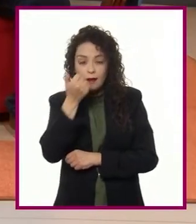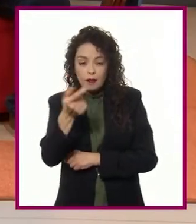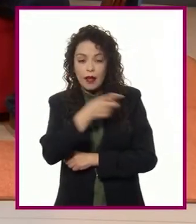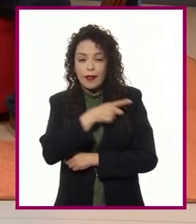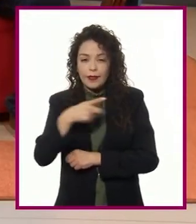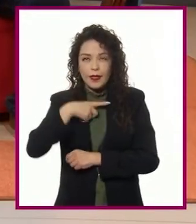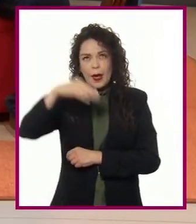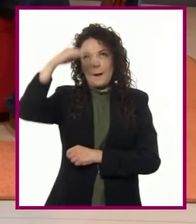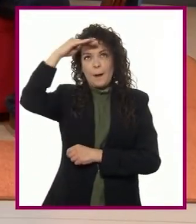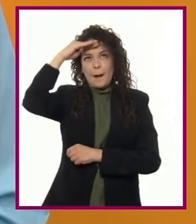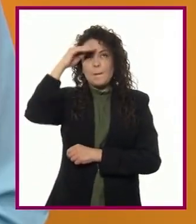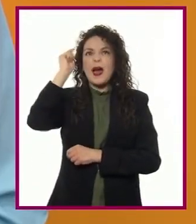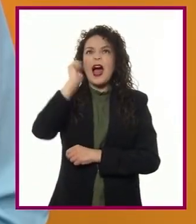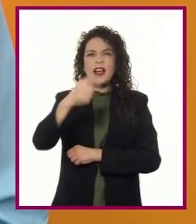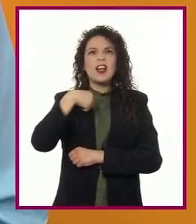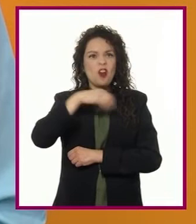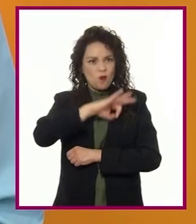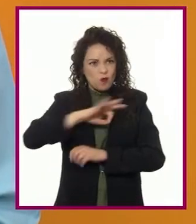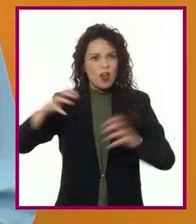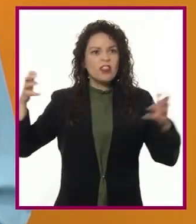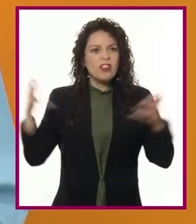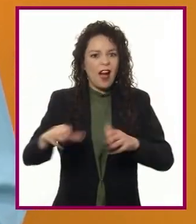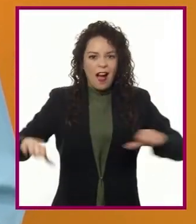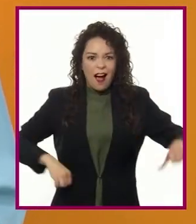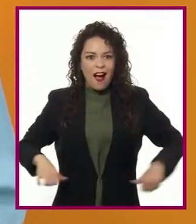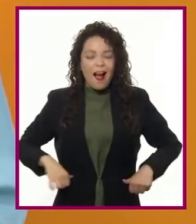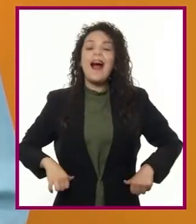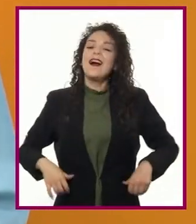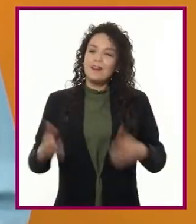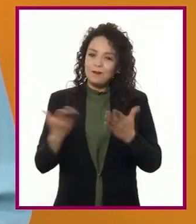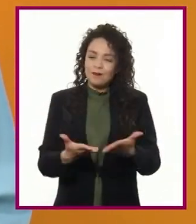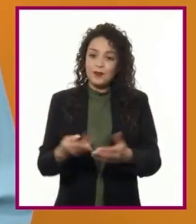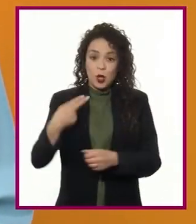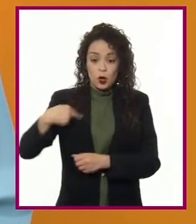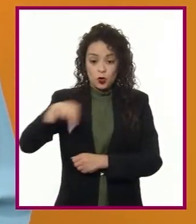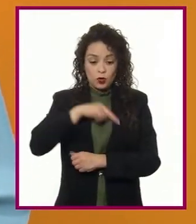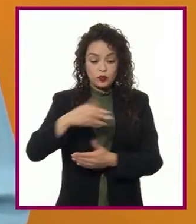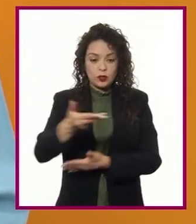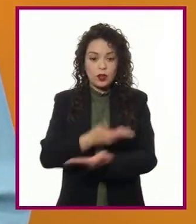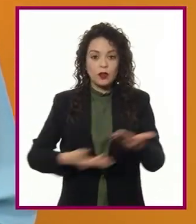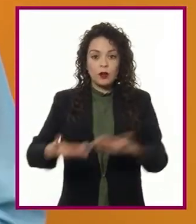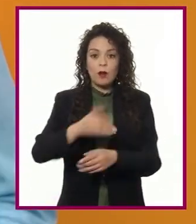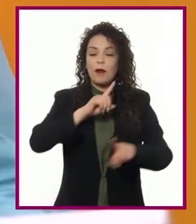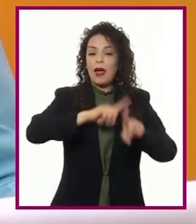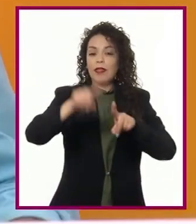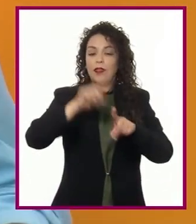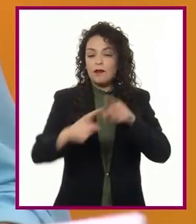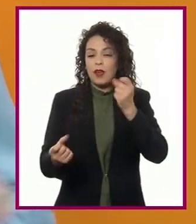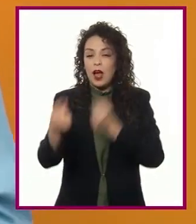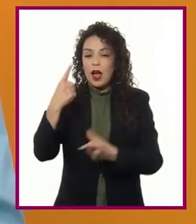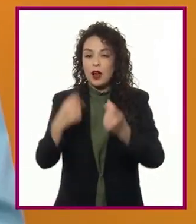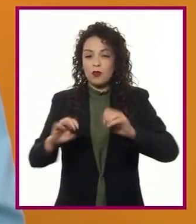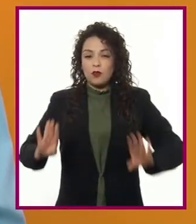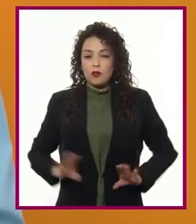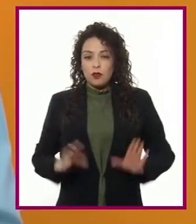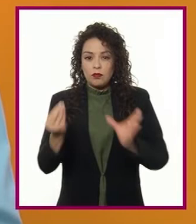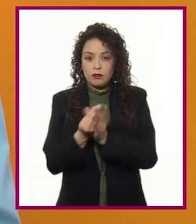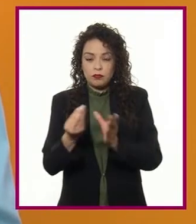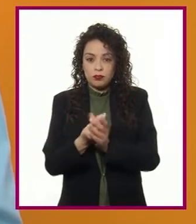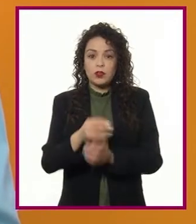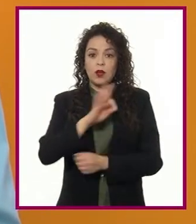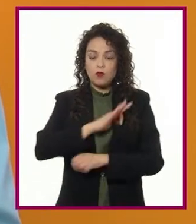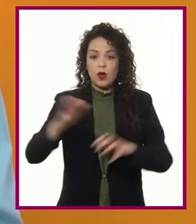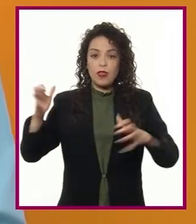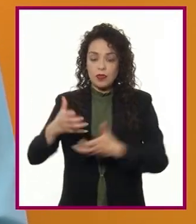que puedan emprender. Nosotros les compartiremos algunas de las especies que se pueden producir y consumir en